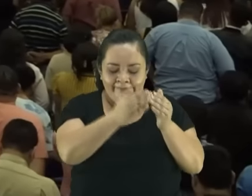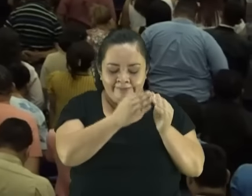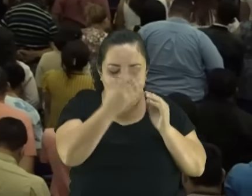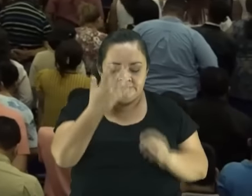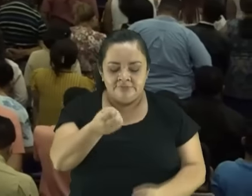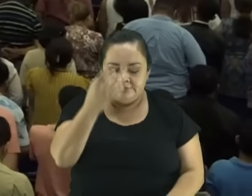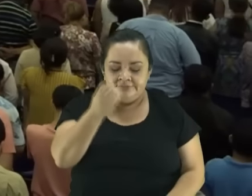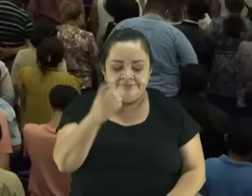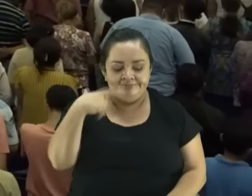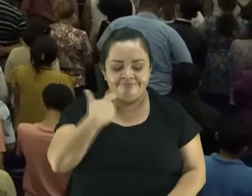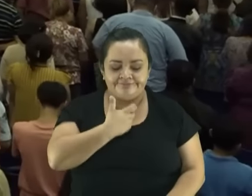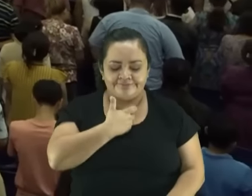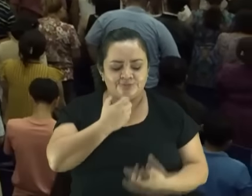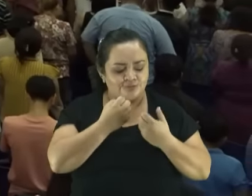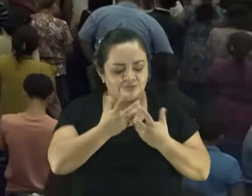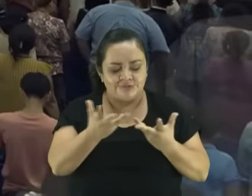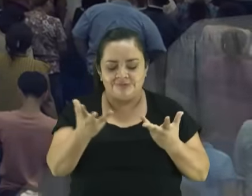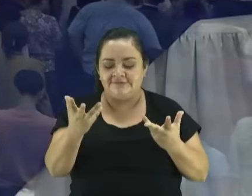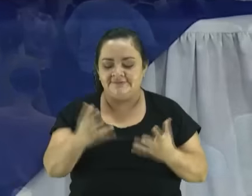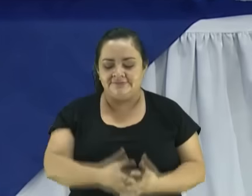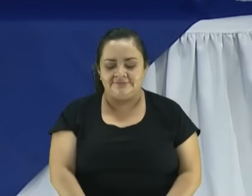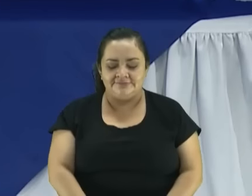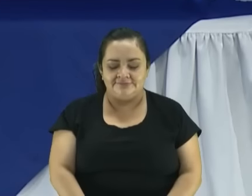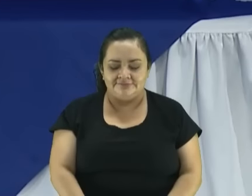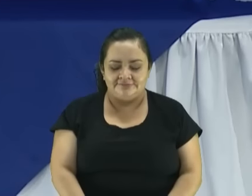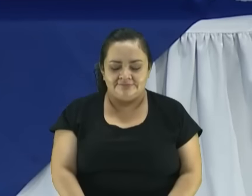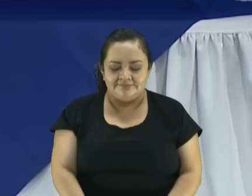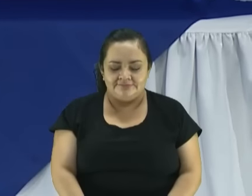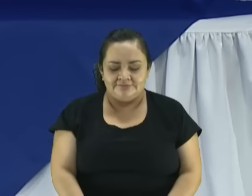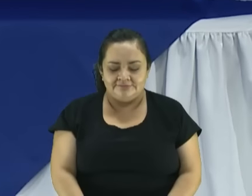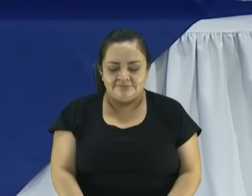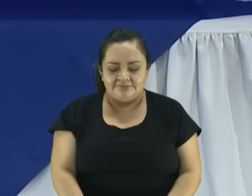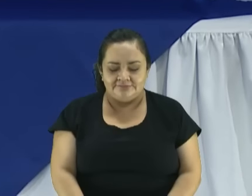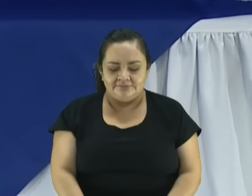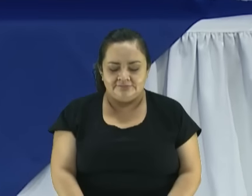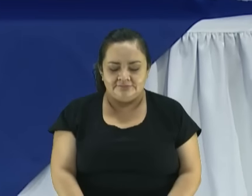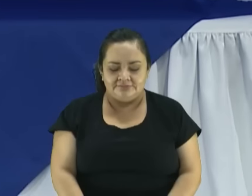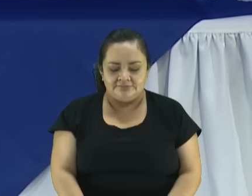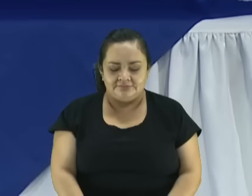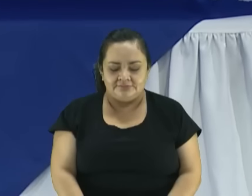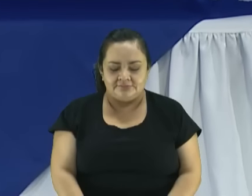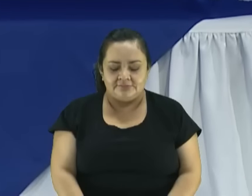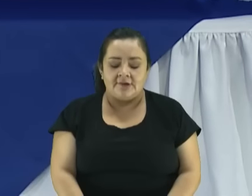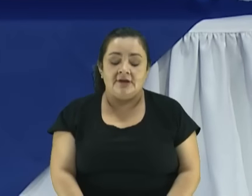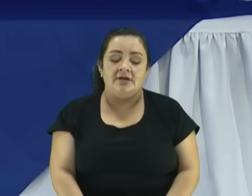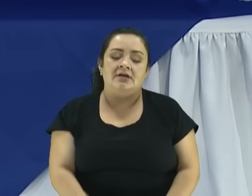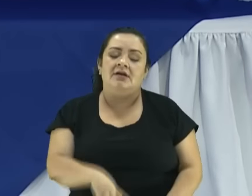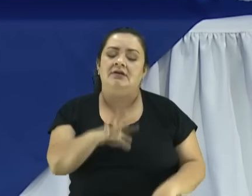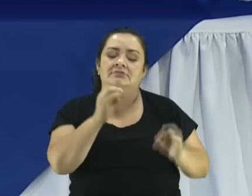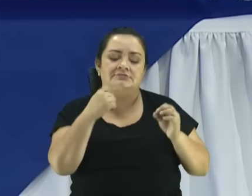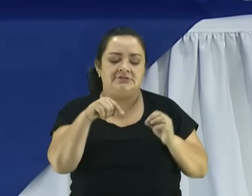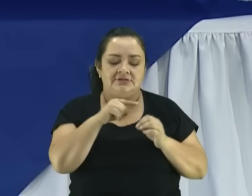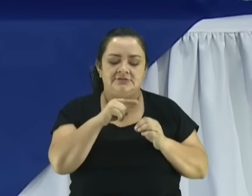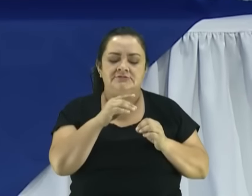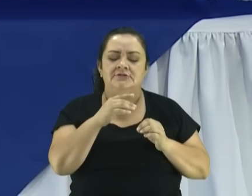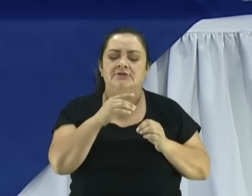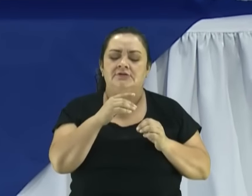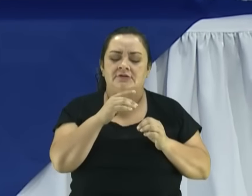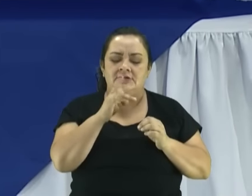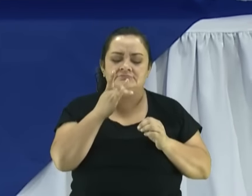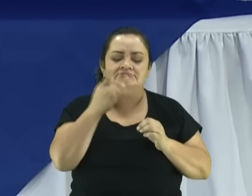diaria señor a través de muchas redes y plataformas muchas de ellas señor han tocado el Core la columna de